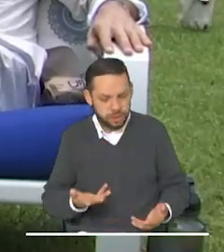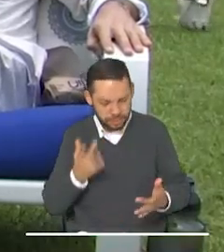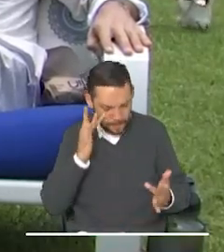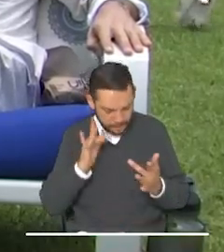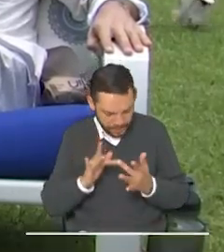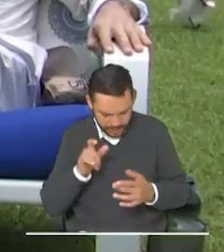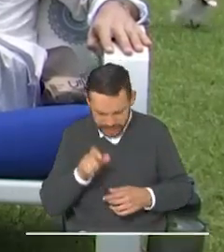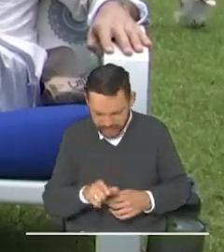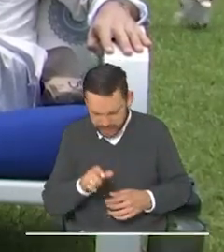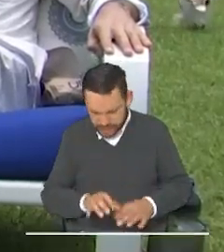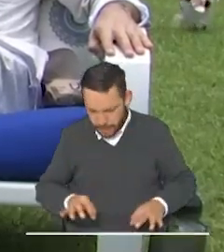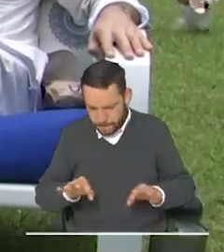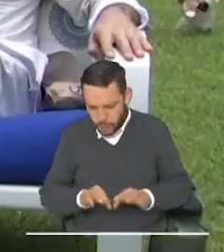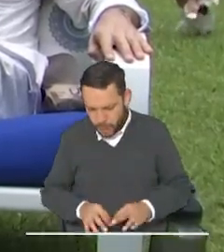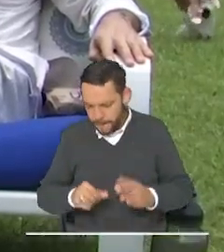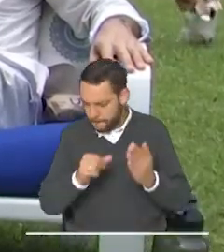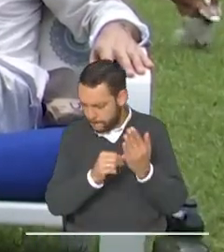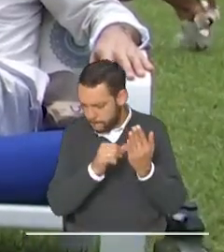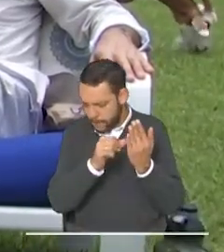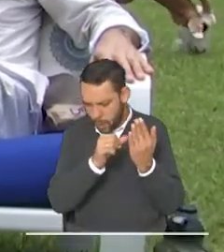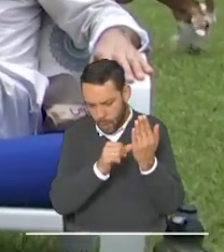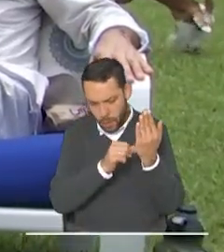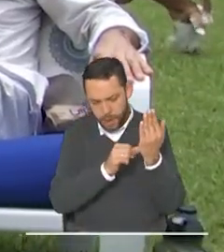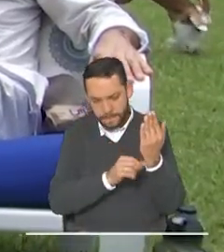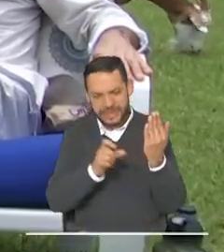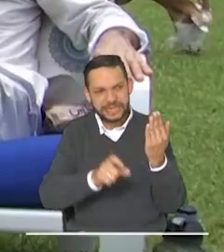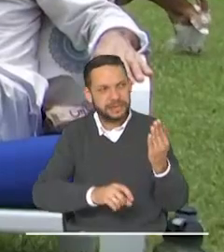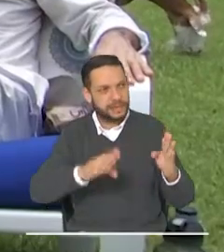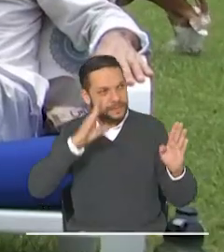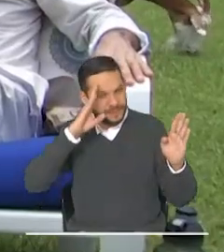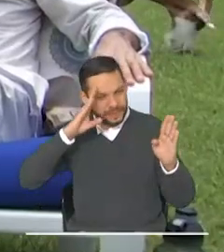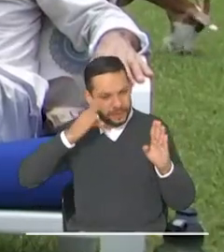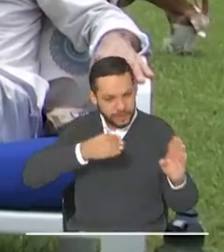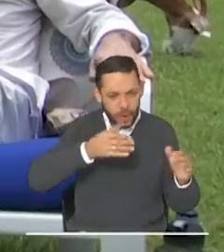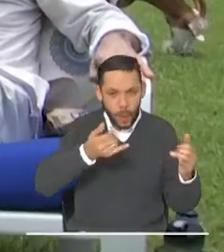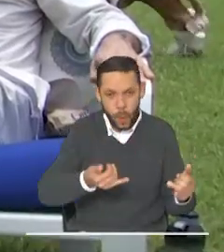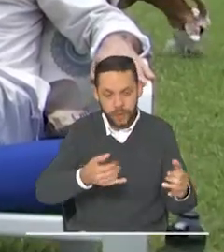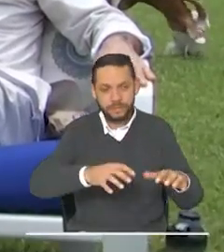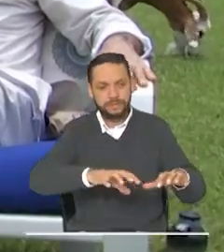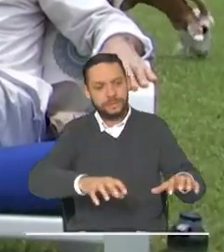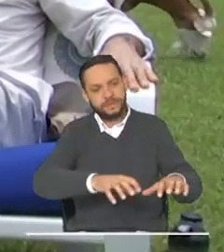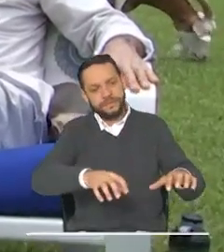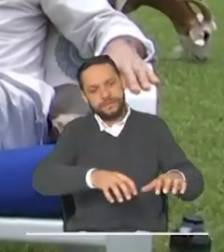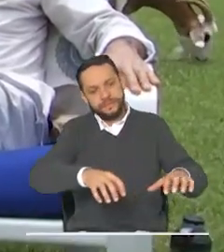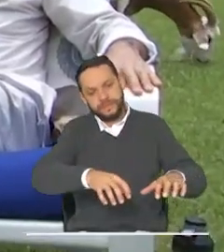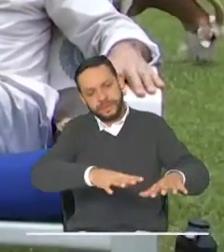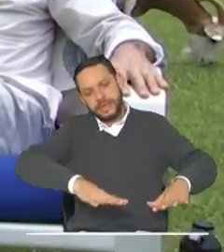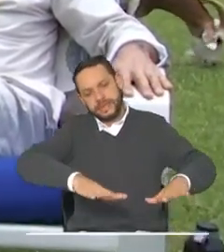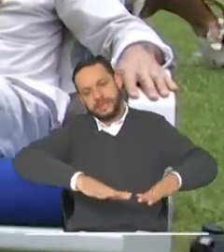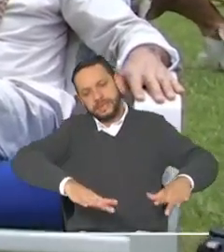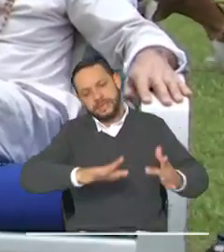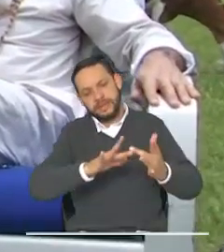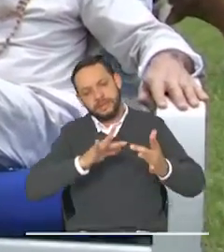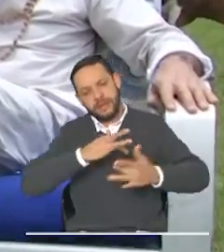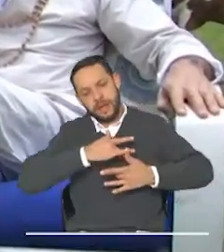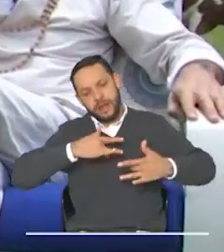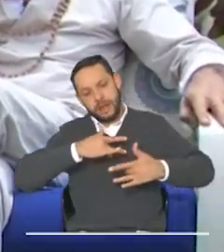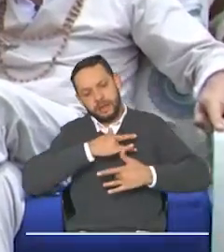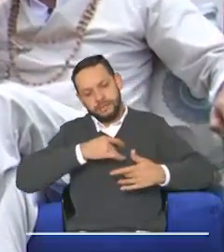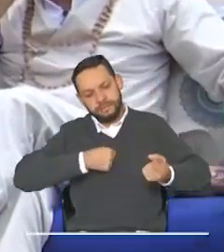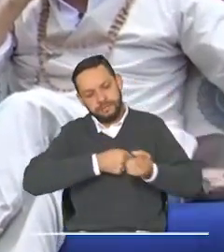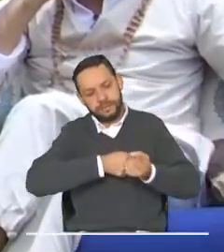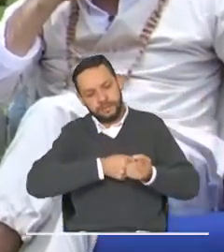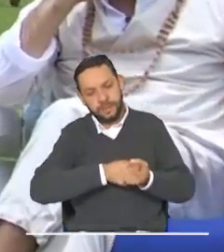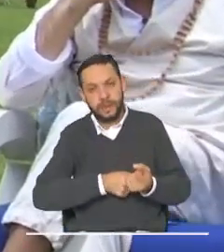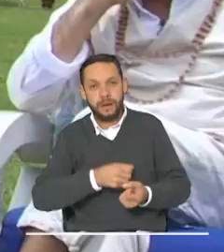de crear un programa y un modelo de atención como el que ejecutamos aquí en los parques de la salud es la oportunidad de que